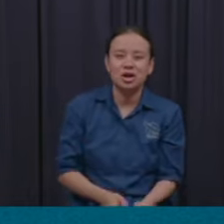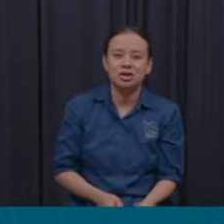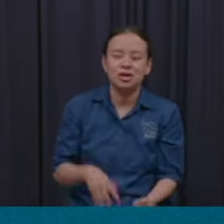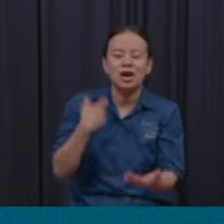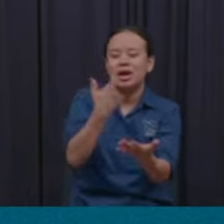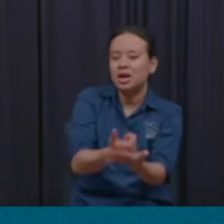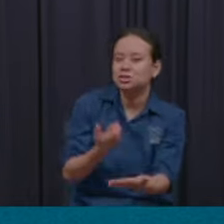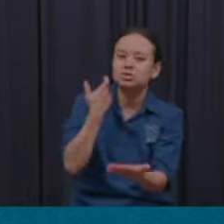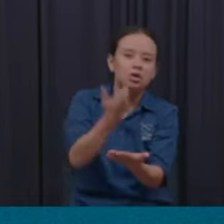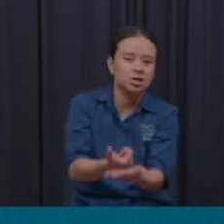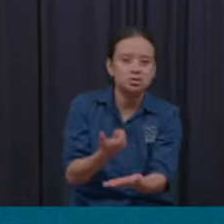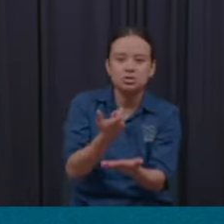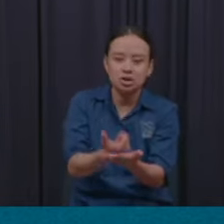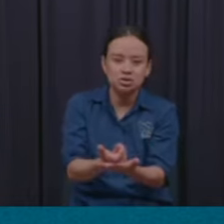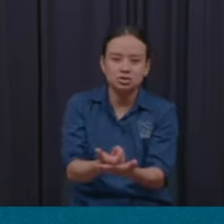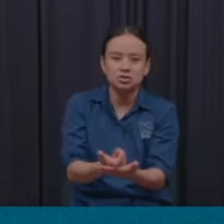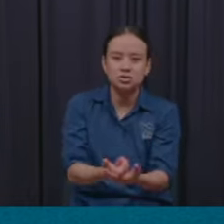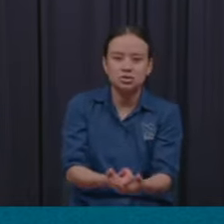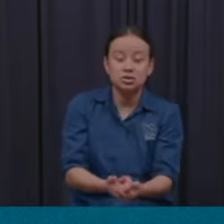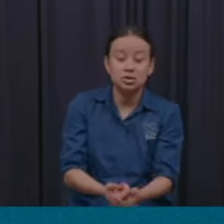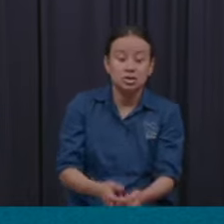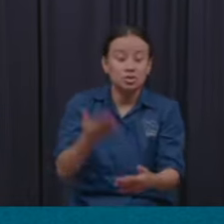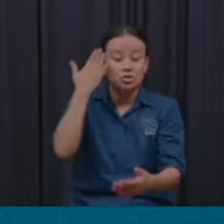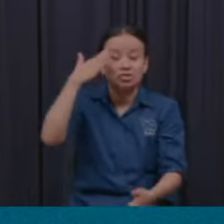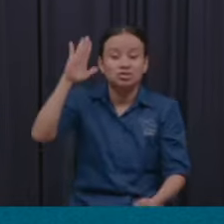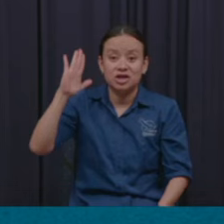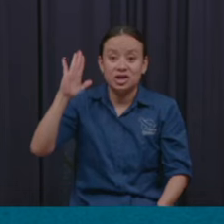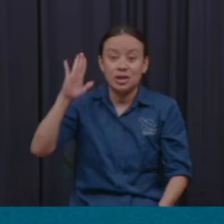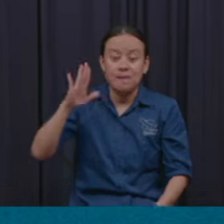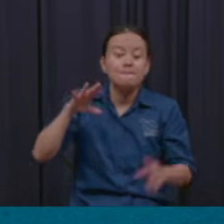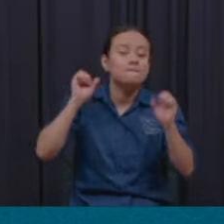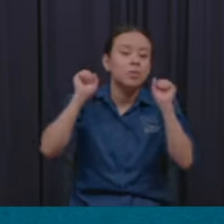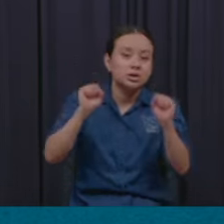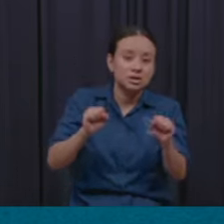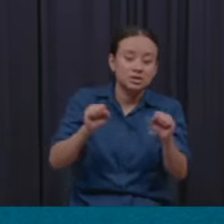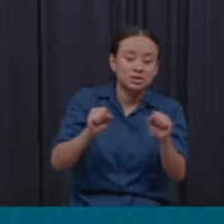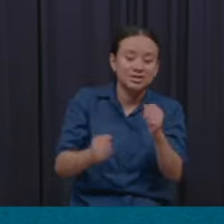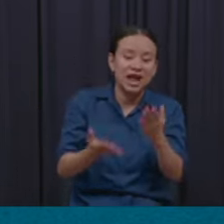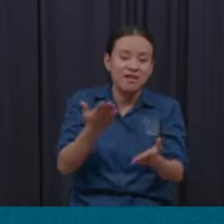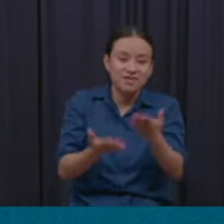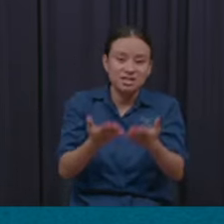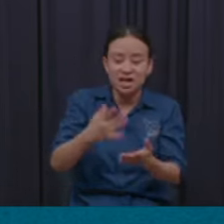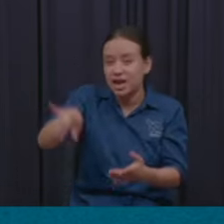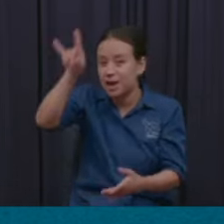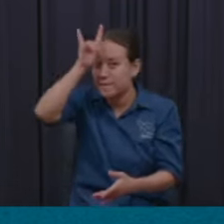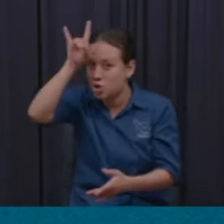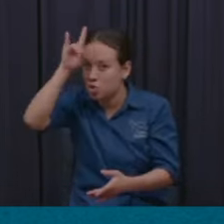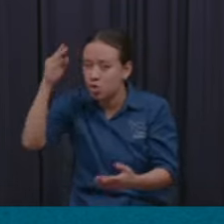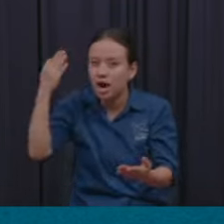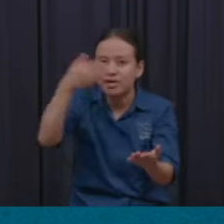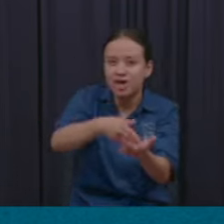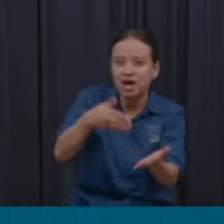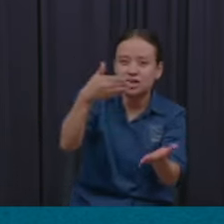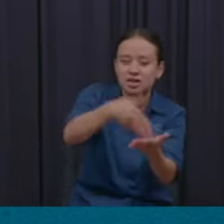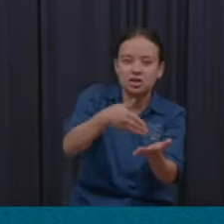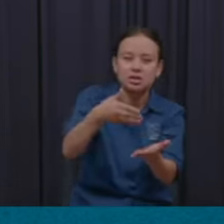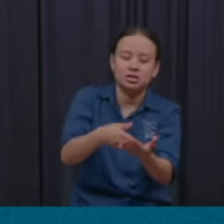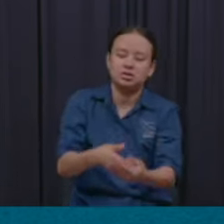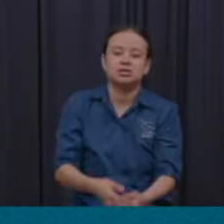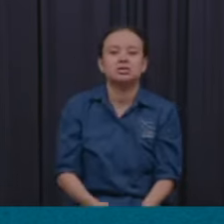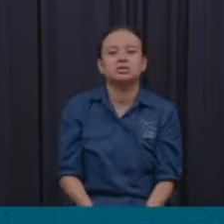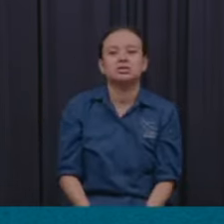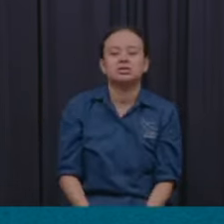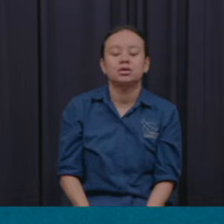¿No será que por ahí entró el devorador? Que se abrió la puerta a eso.